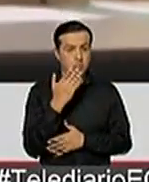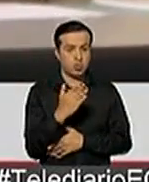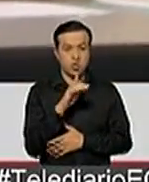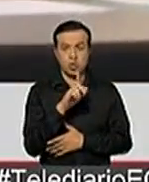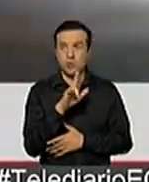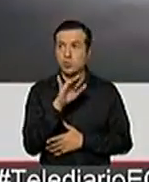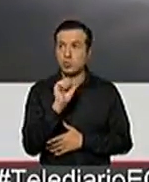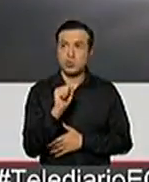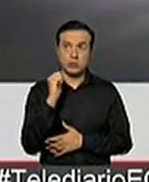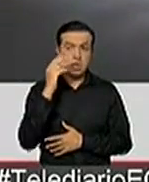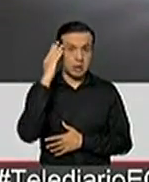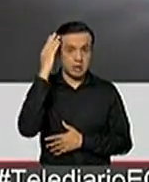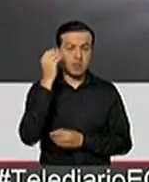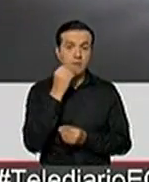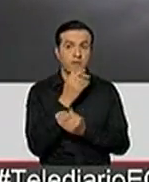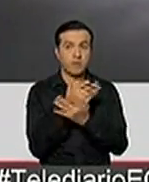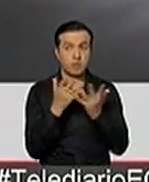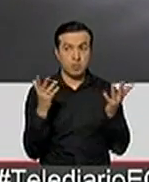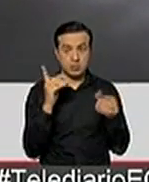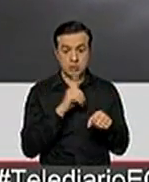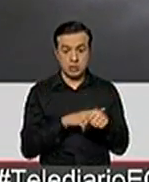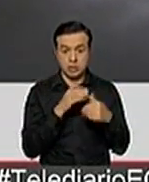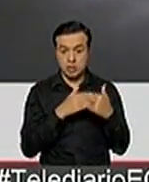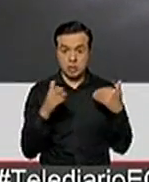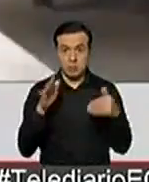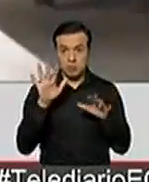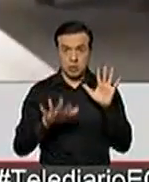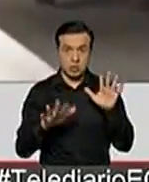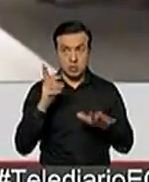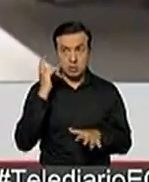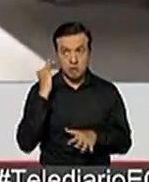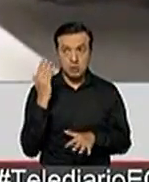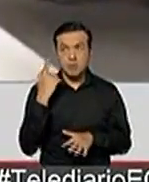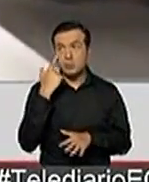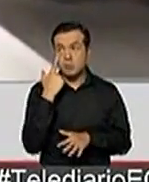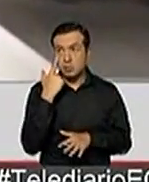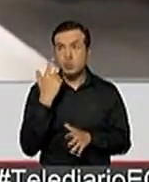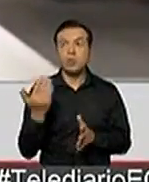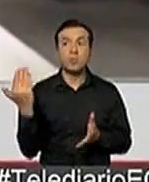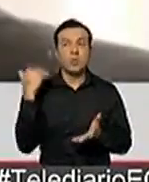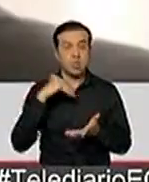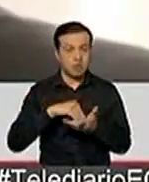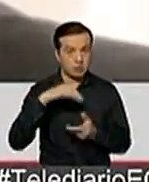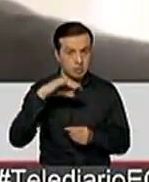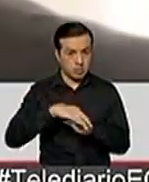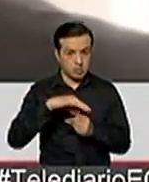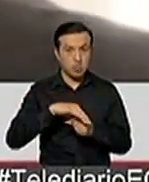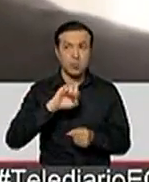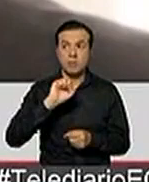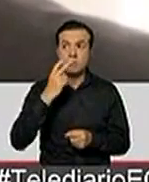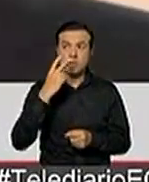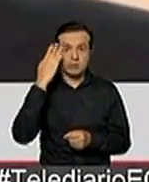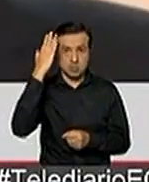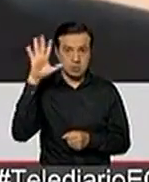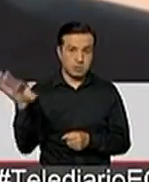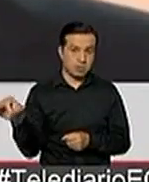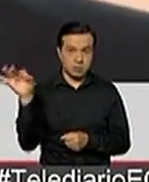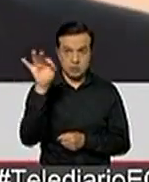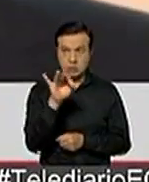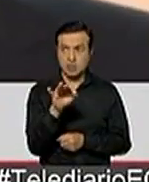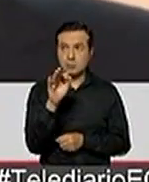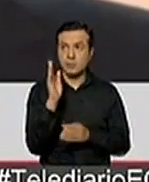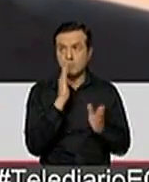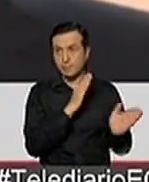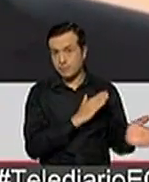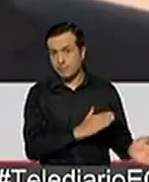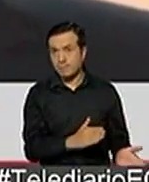de Ceballos, recalcó que en un lapso de 15 días se realizará una nueva elección para la vicealcaldía. Y nos da una